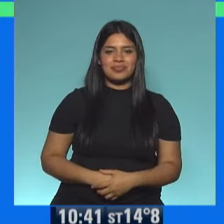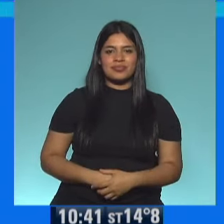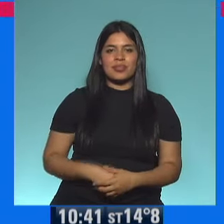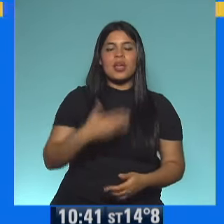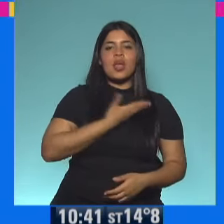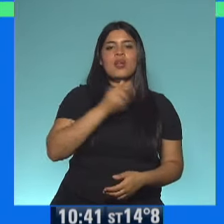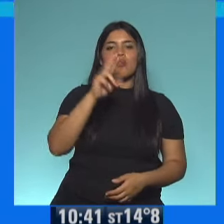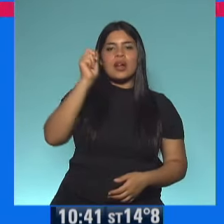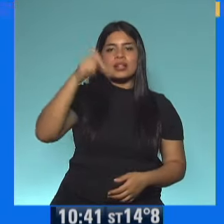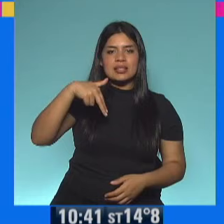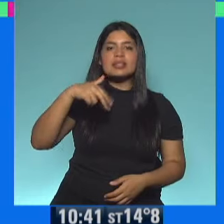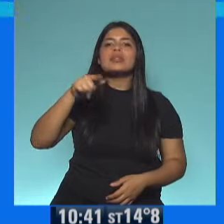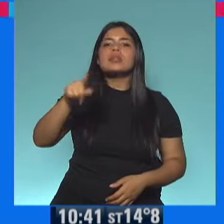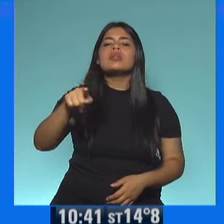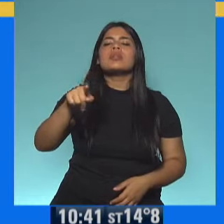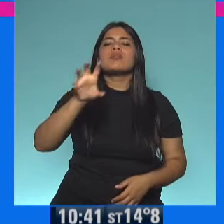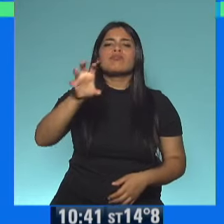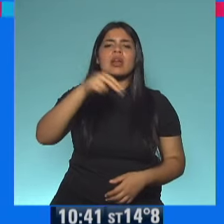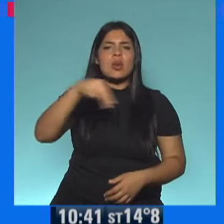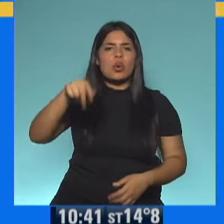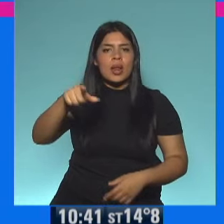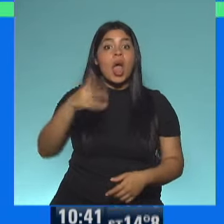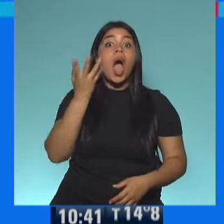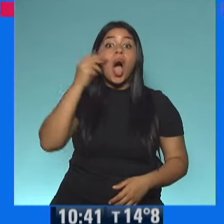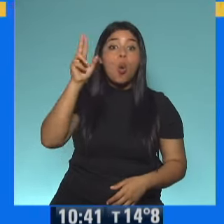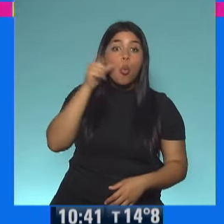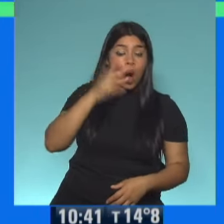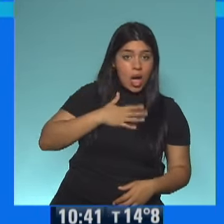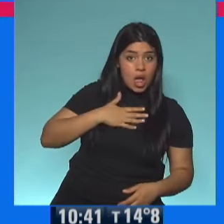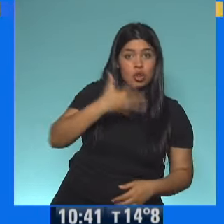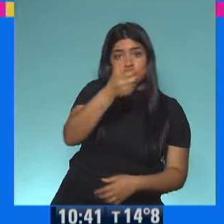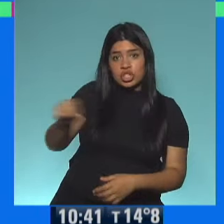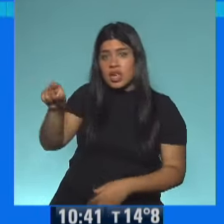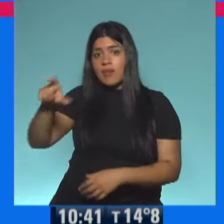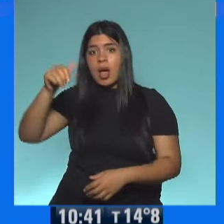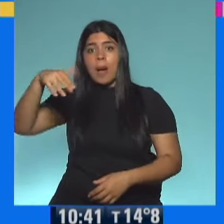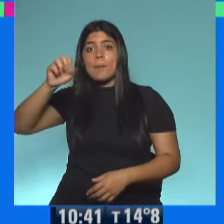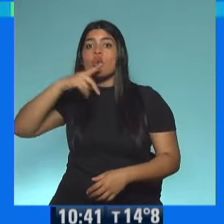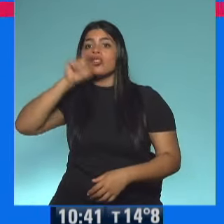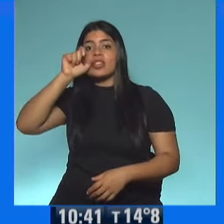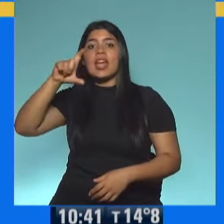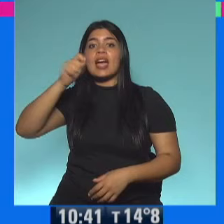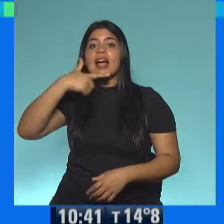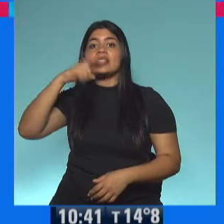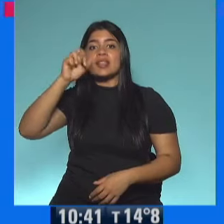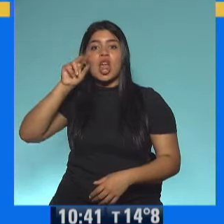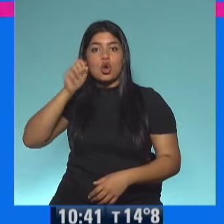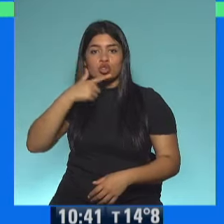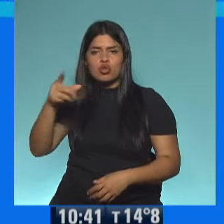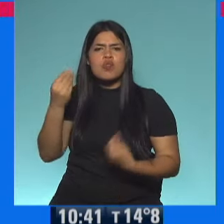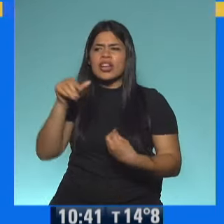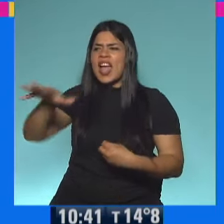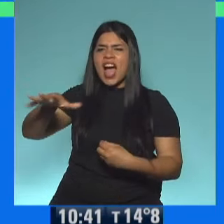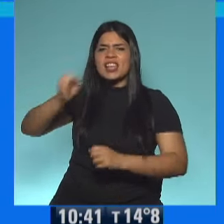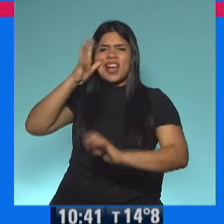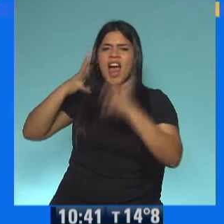Franz de Neuquén, ¿qué dice? Mi abuelo me va a llevar al carnaval de Monte Caseros porque creció ahí. ¡Ay, qué bueno! Muy bien, conocer